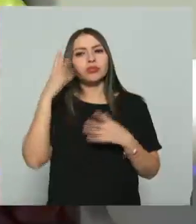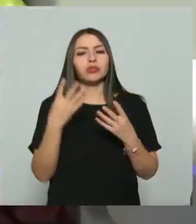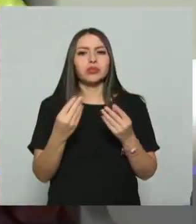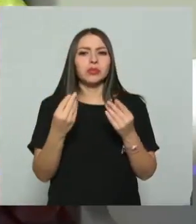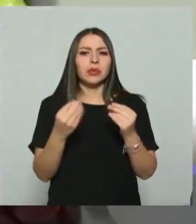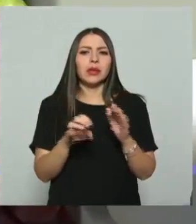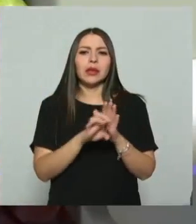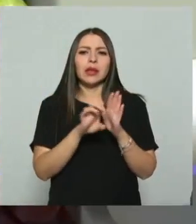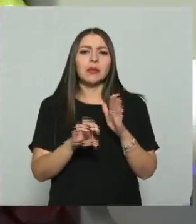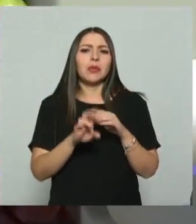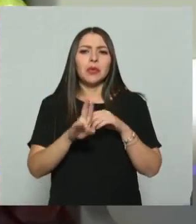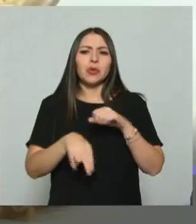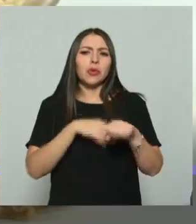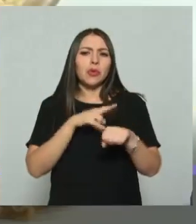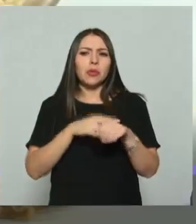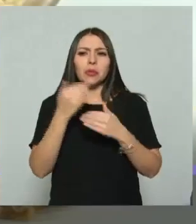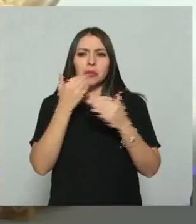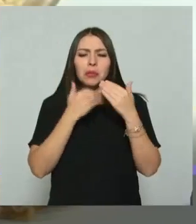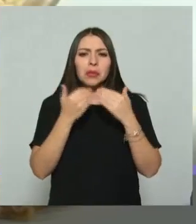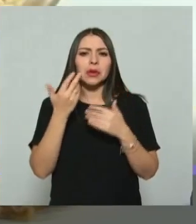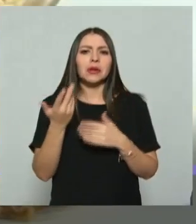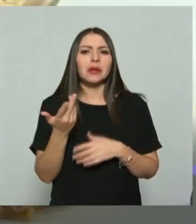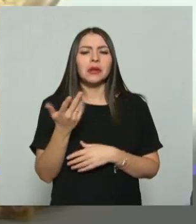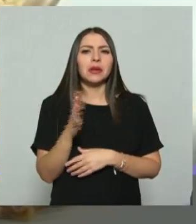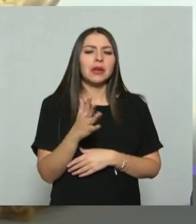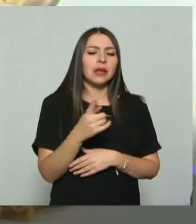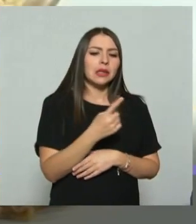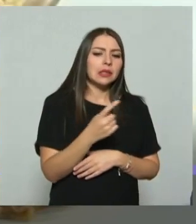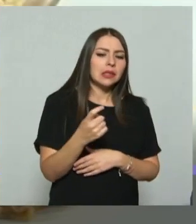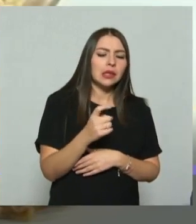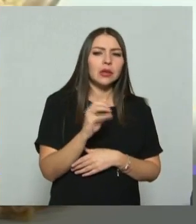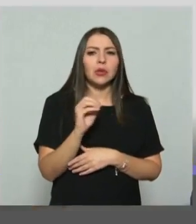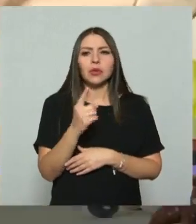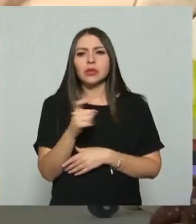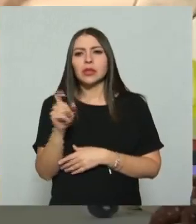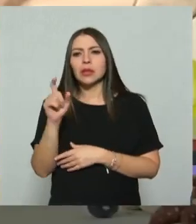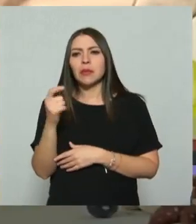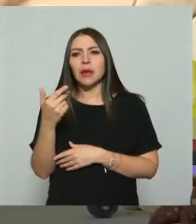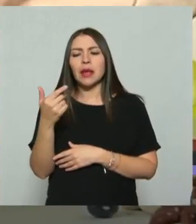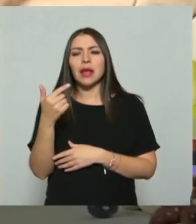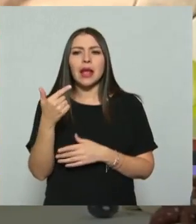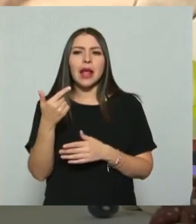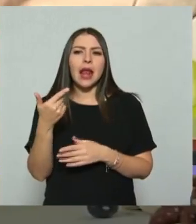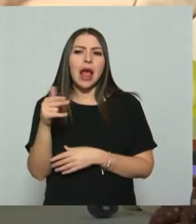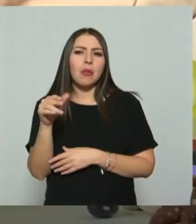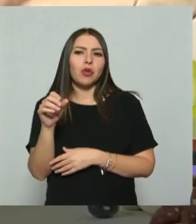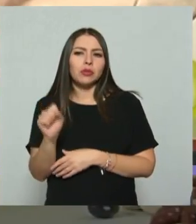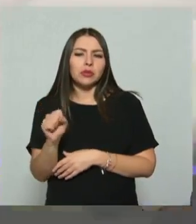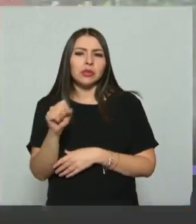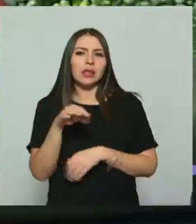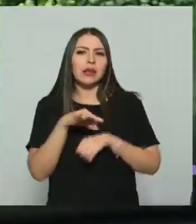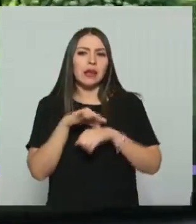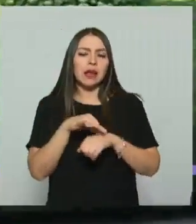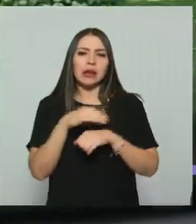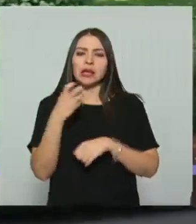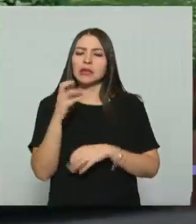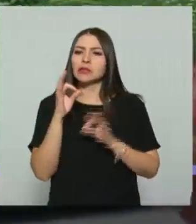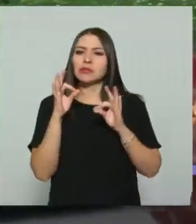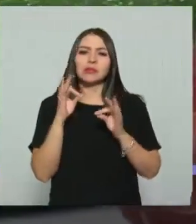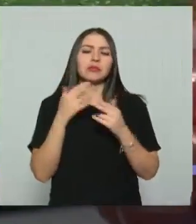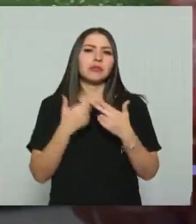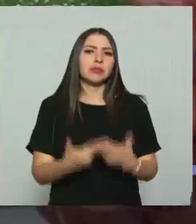plato normal en el día, 100 a 120 gramos de proteína de origen animal es más que suficiente.